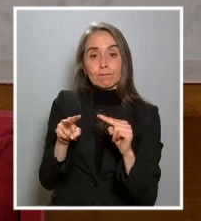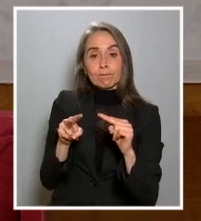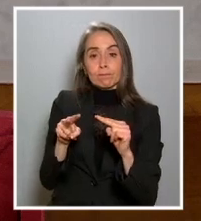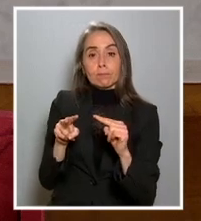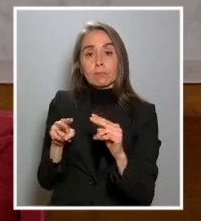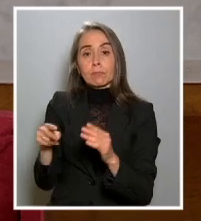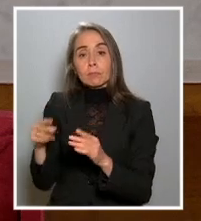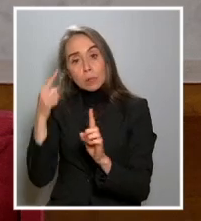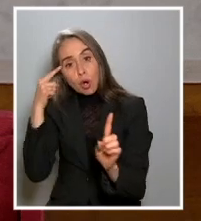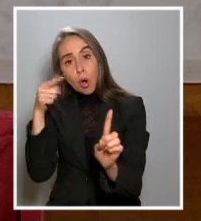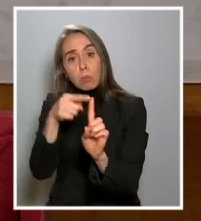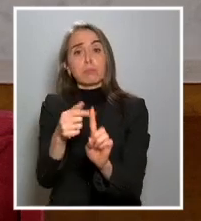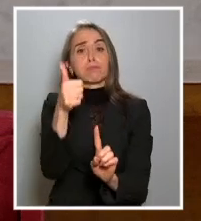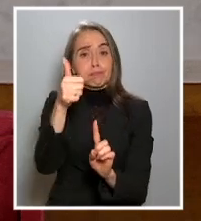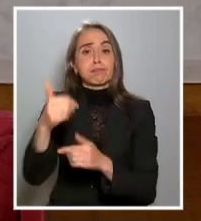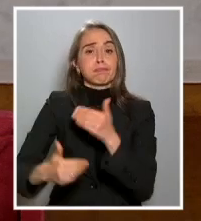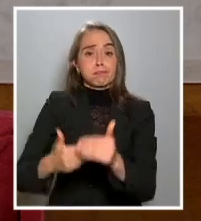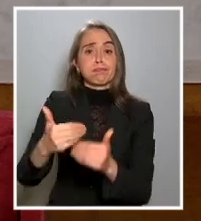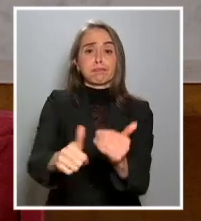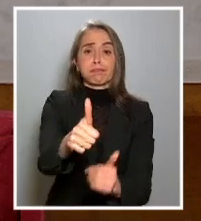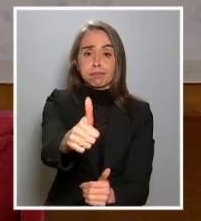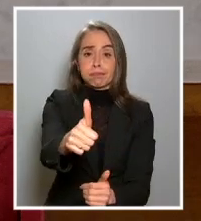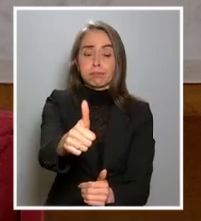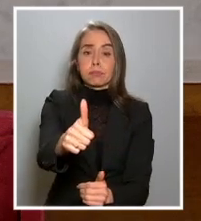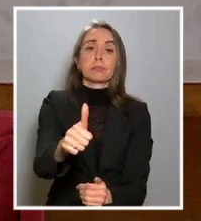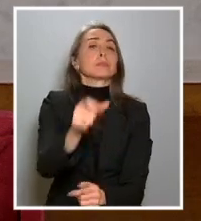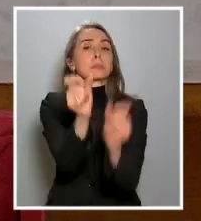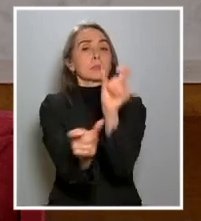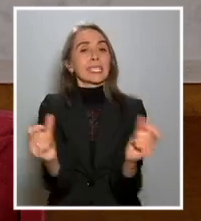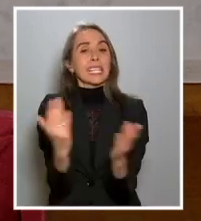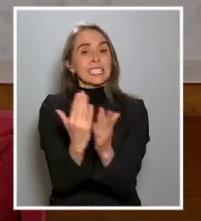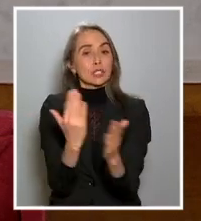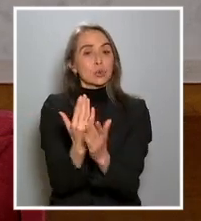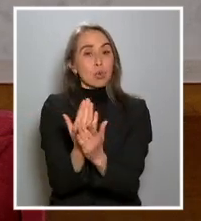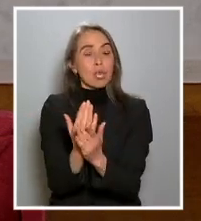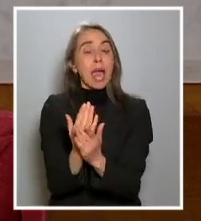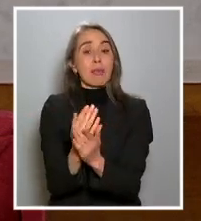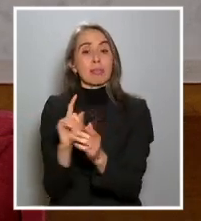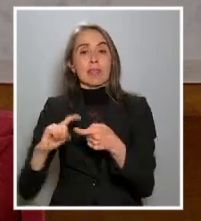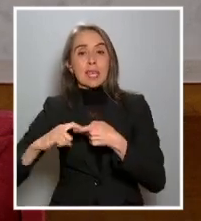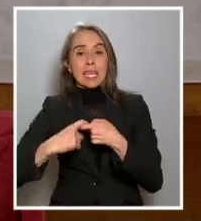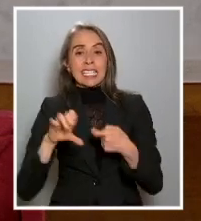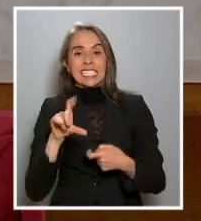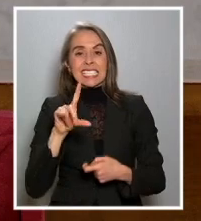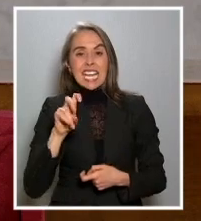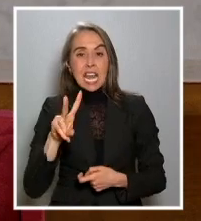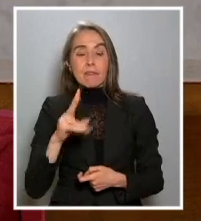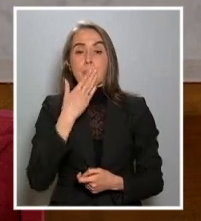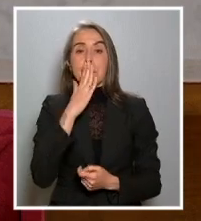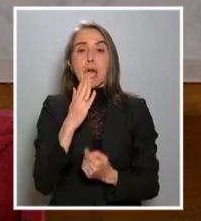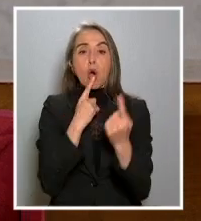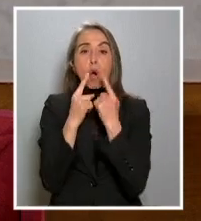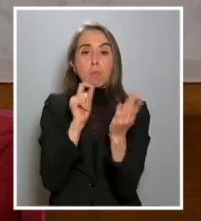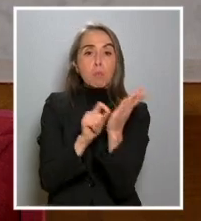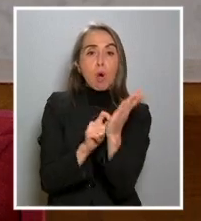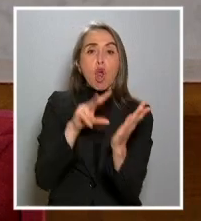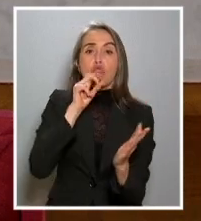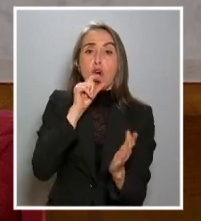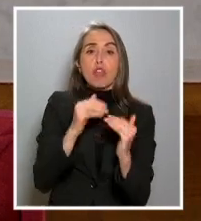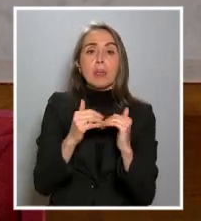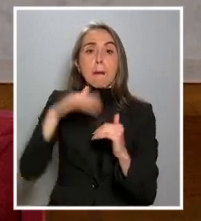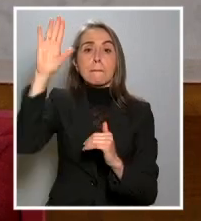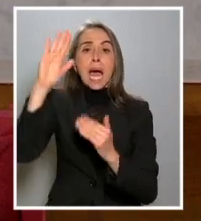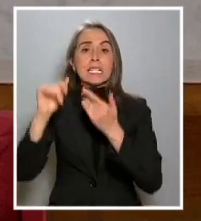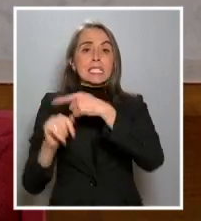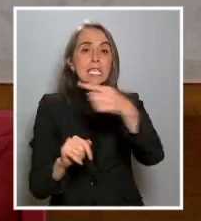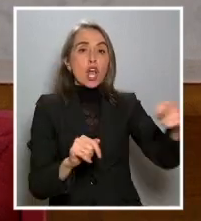dirección correcta. De hecho, los estudiantes de sus establecimientos han mejorado su rendimiento en una proporción mayor que